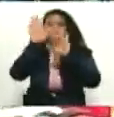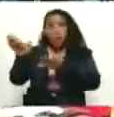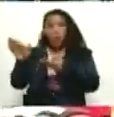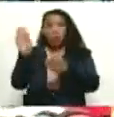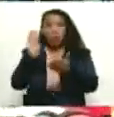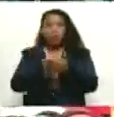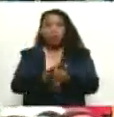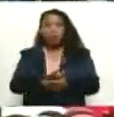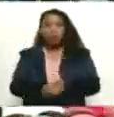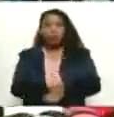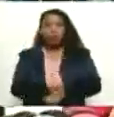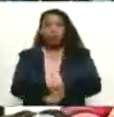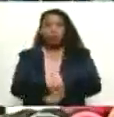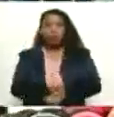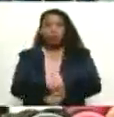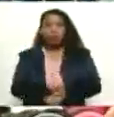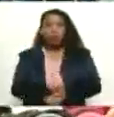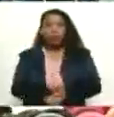Moros.